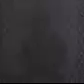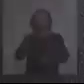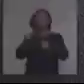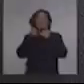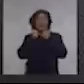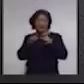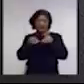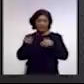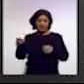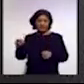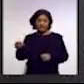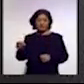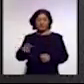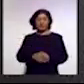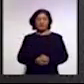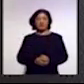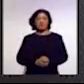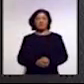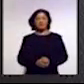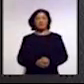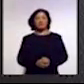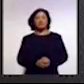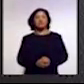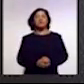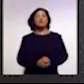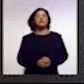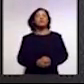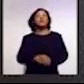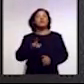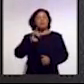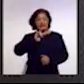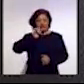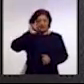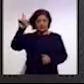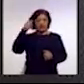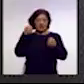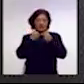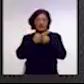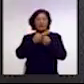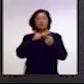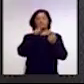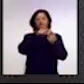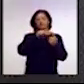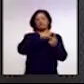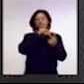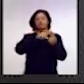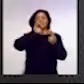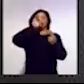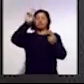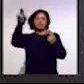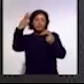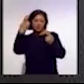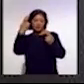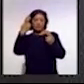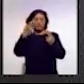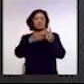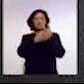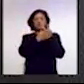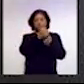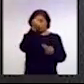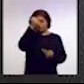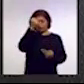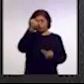del país de ese país de oriente más la universidad también respectiva abraham